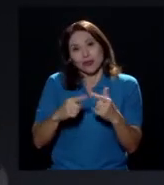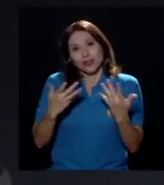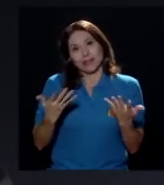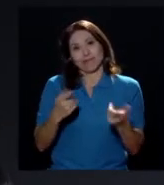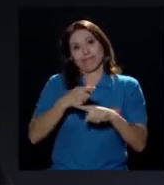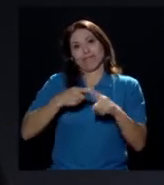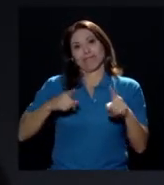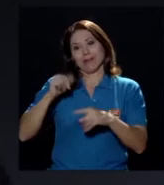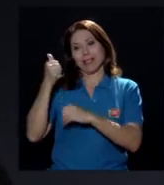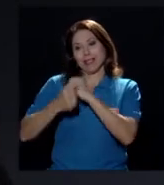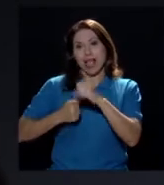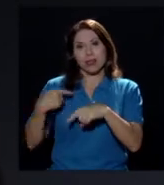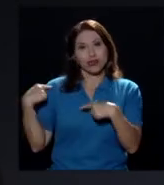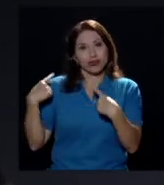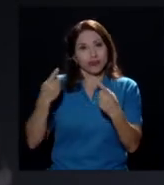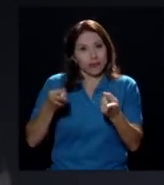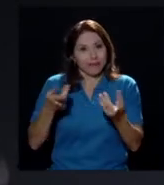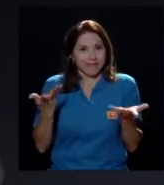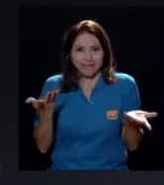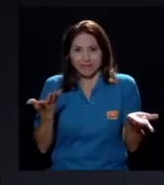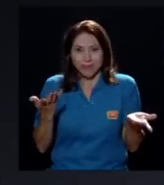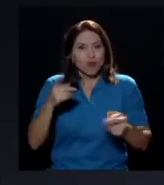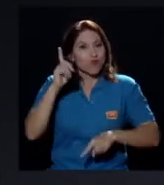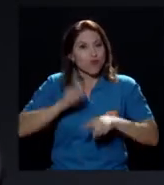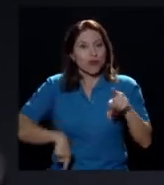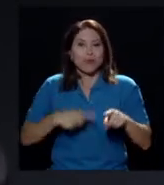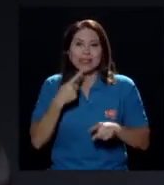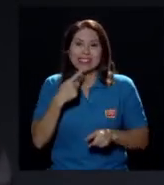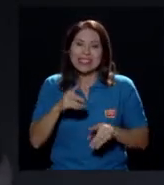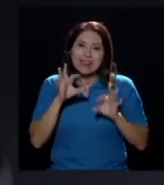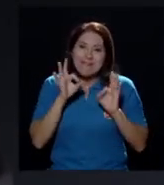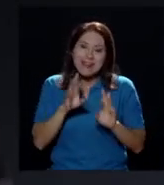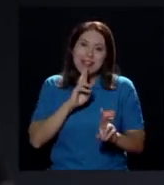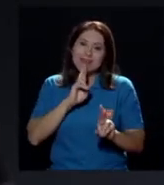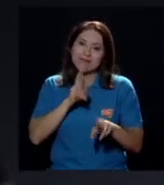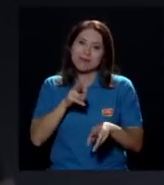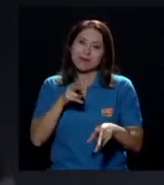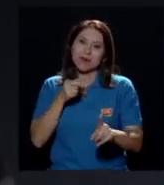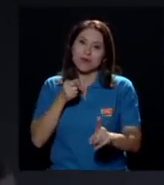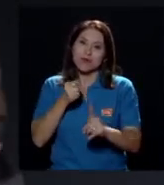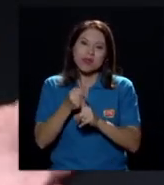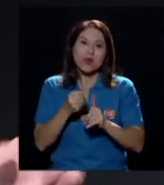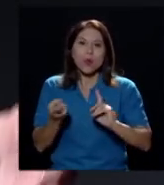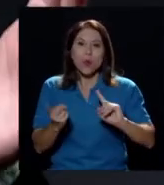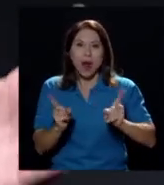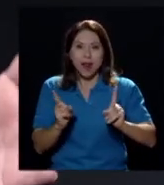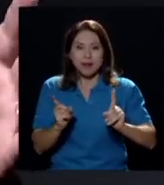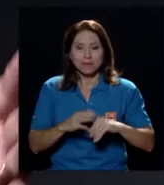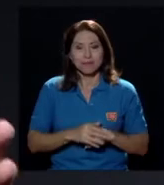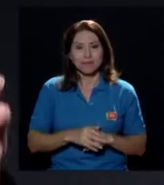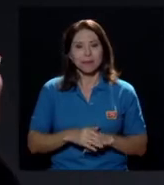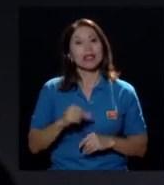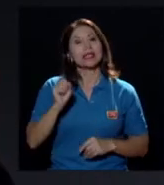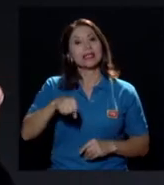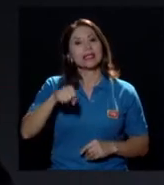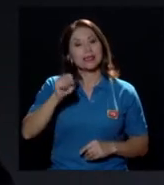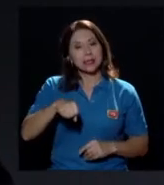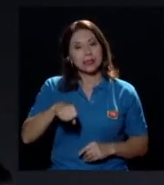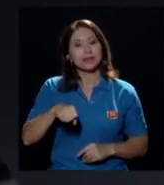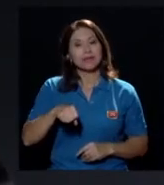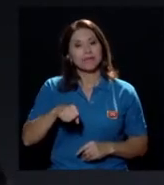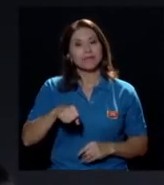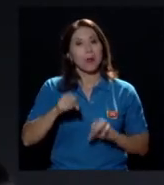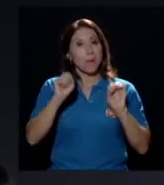decir con toda certeza cuál es el efecto. Sí podemos, pudimos encontrar